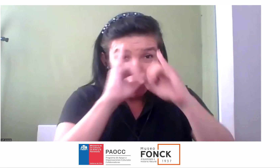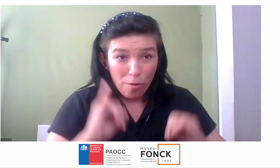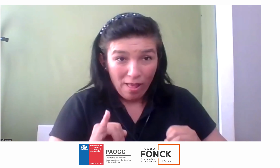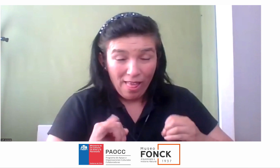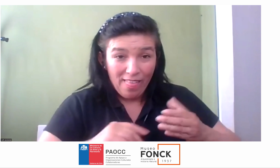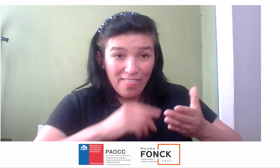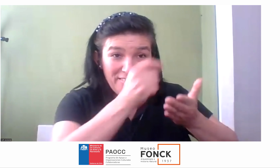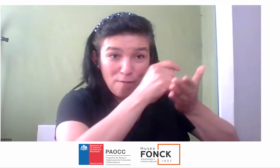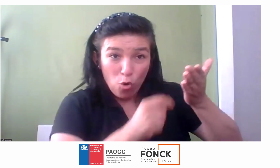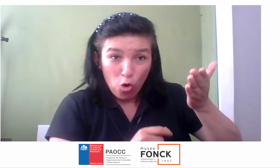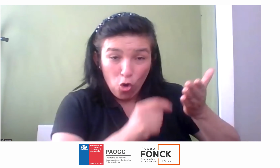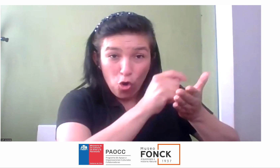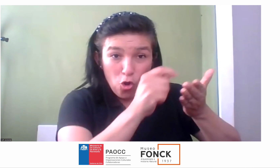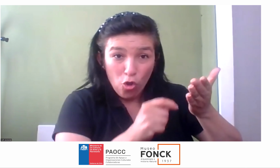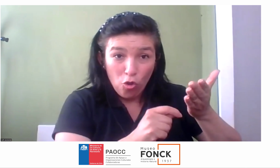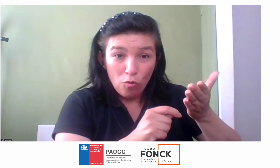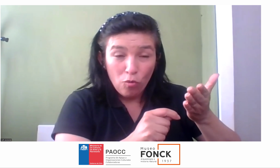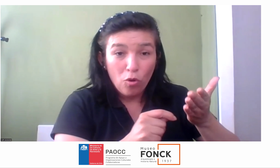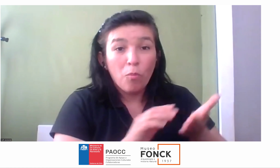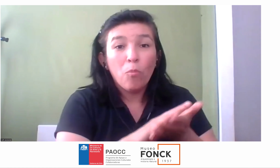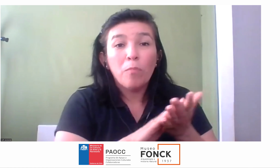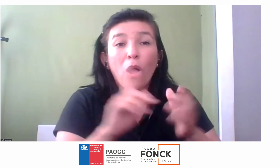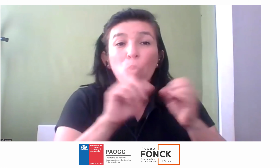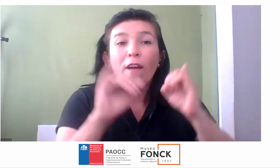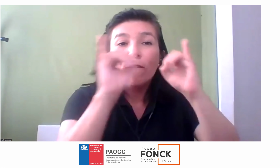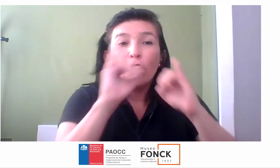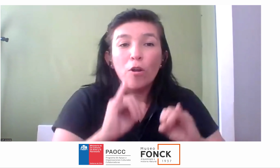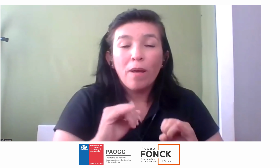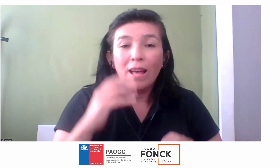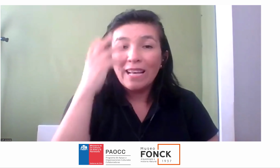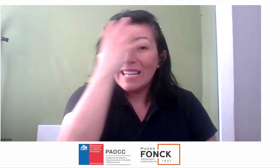a lo figurativo o a los que no son figurativos?